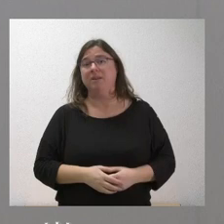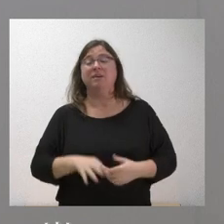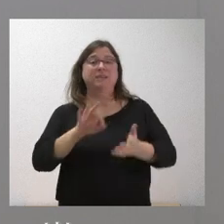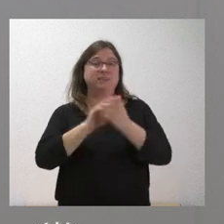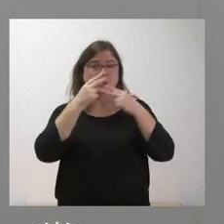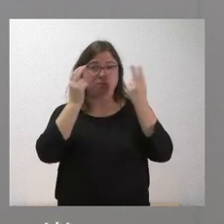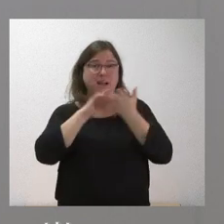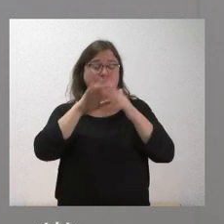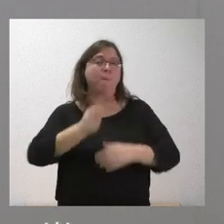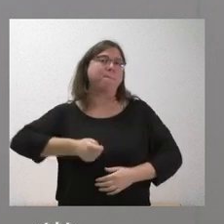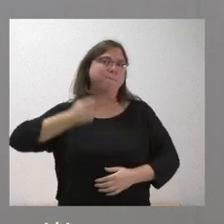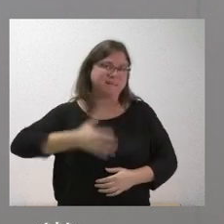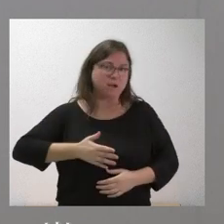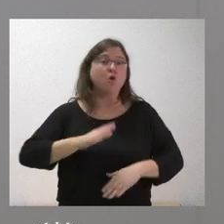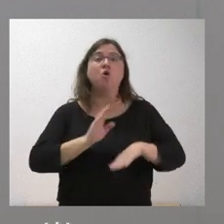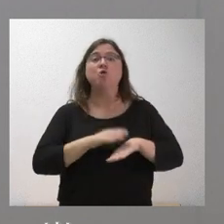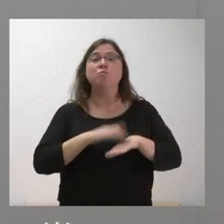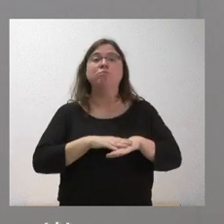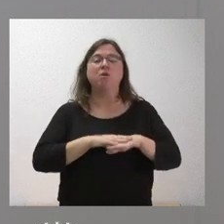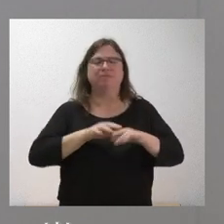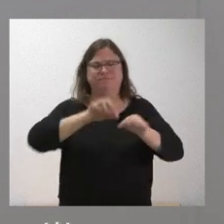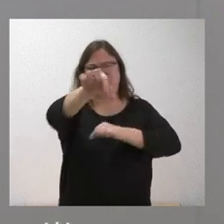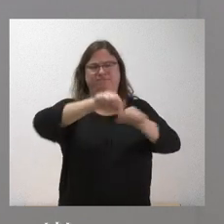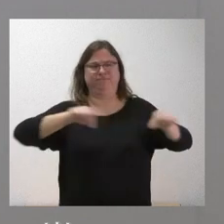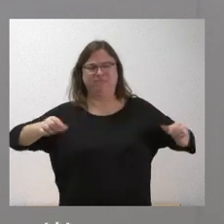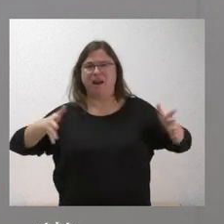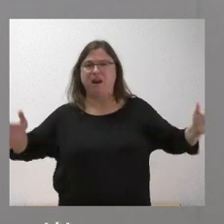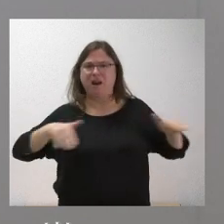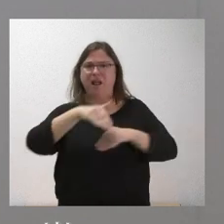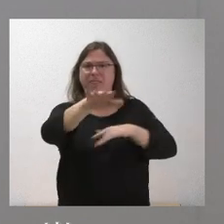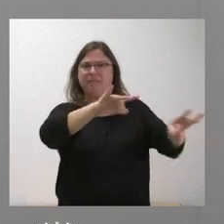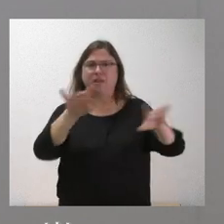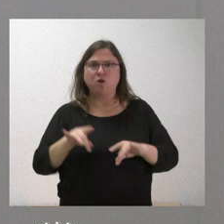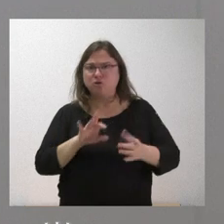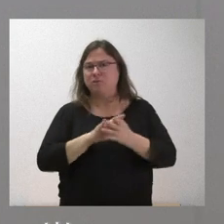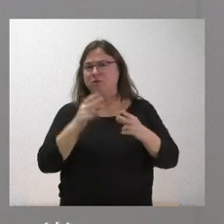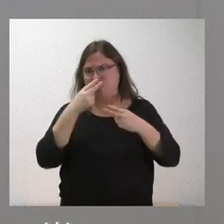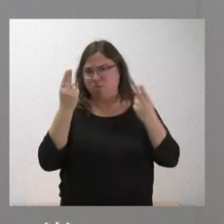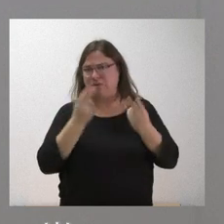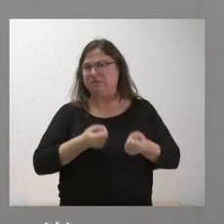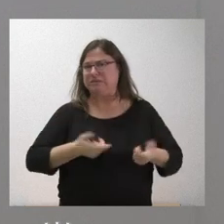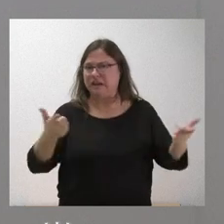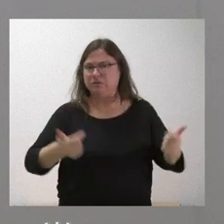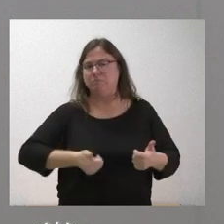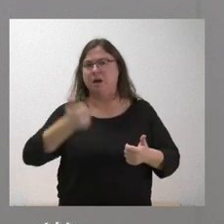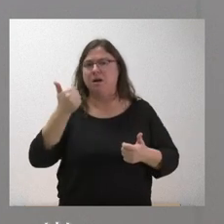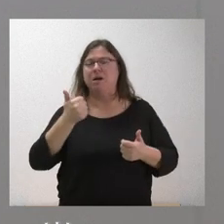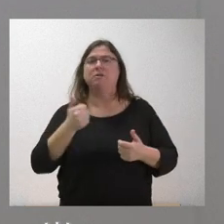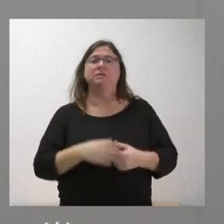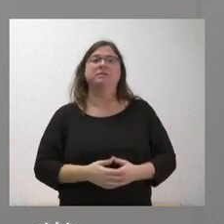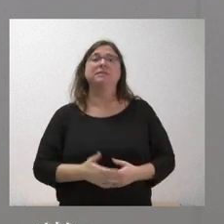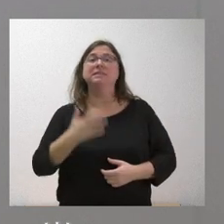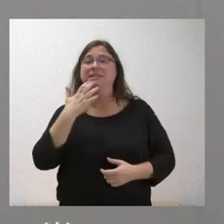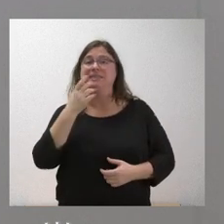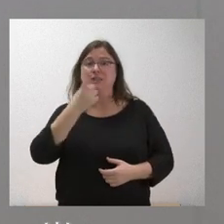Castilla León son más caros por qué porque tenemos más dispersión territorial Porque estemos más eh eh centros en el territorio si nosotros